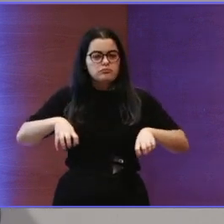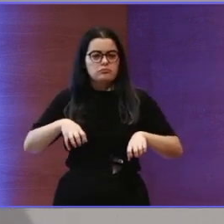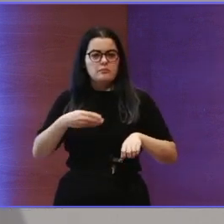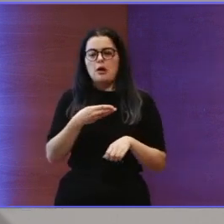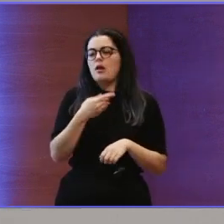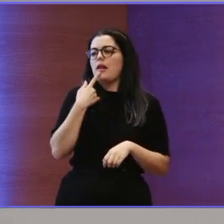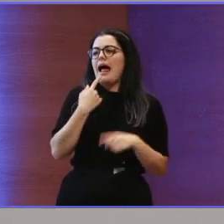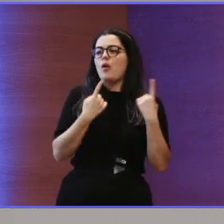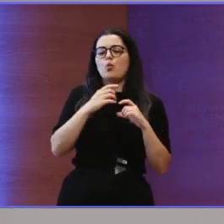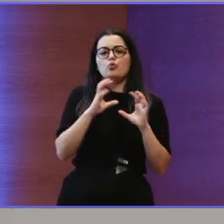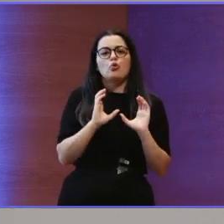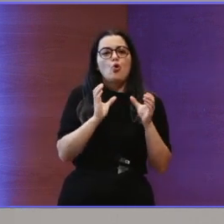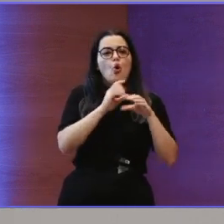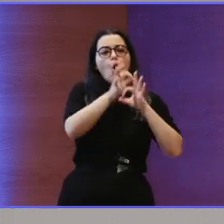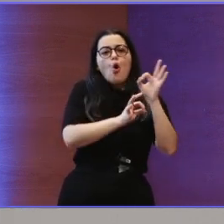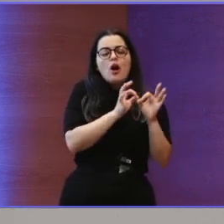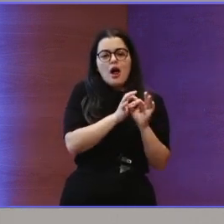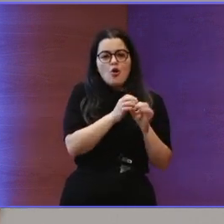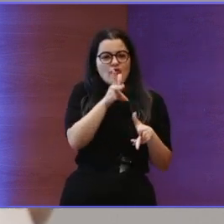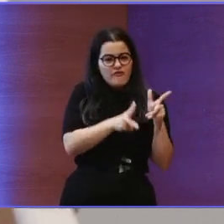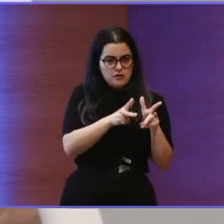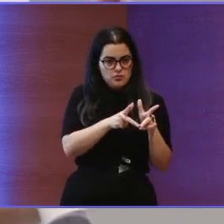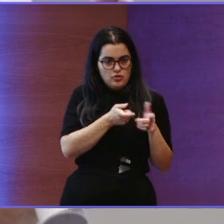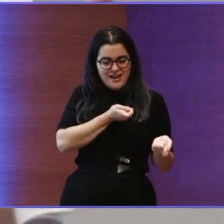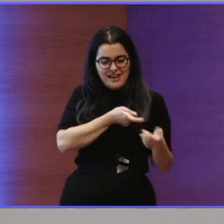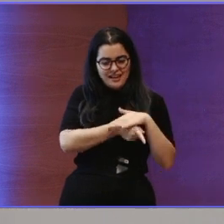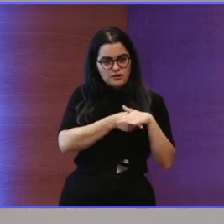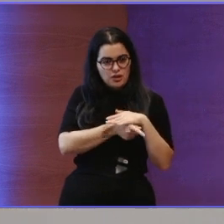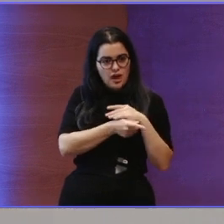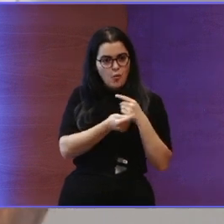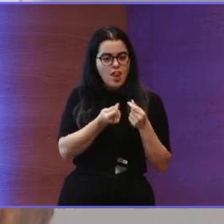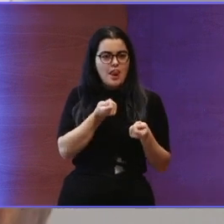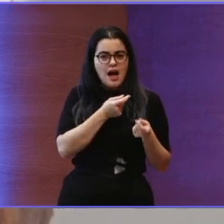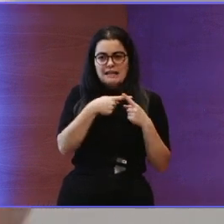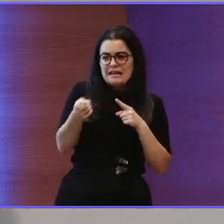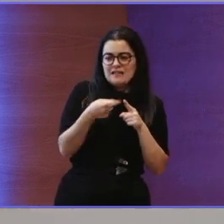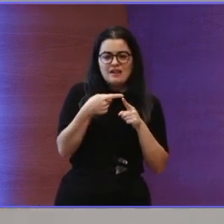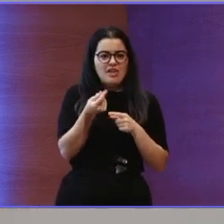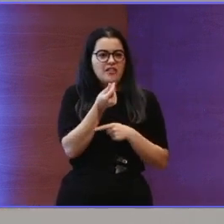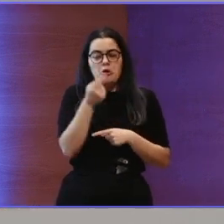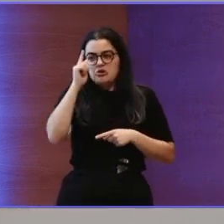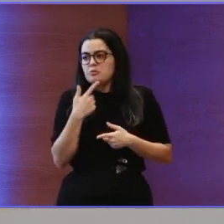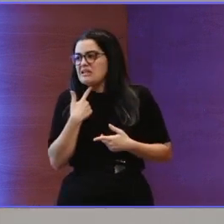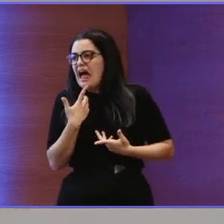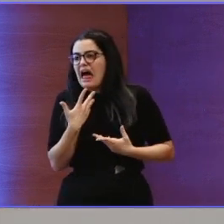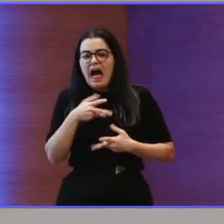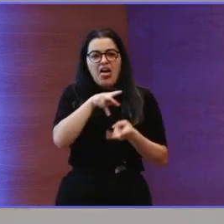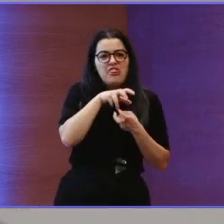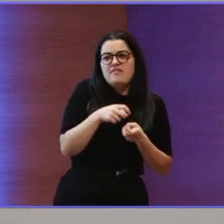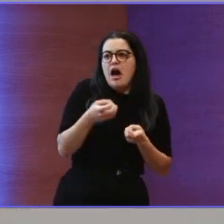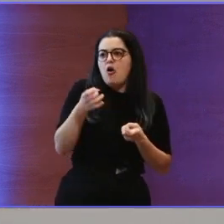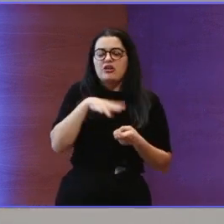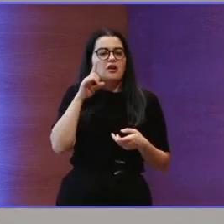Vasco que gestione la transferencia de de dineros no sé a veces hablado de de Hacienda la